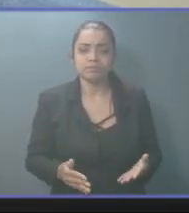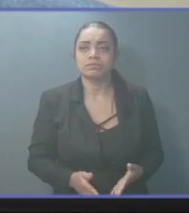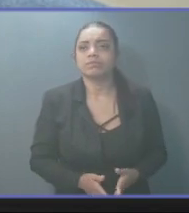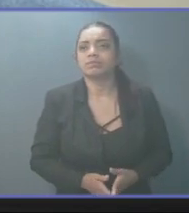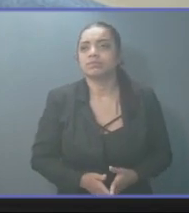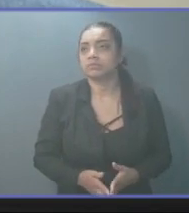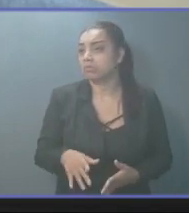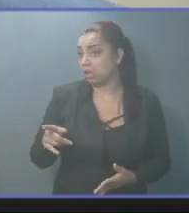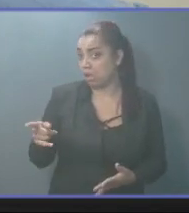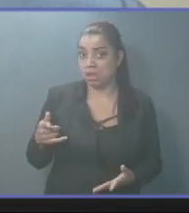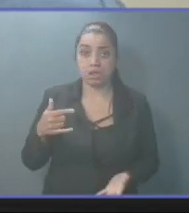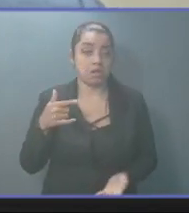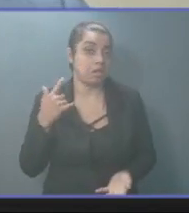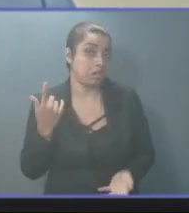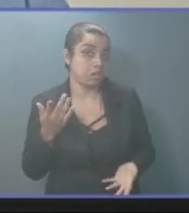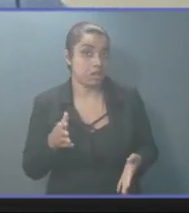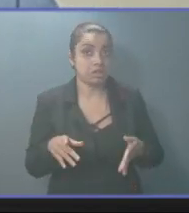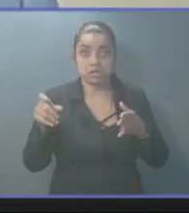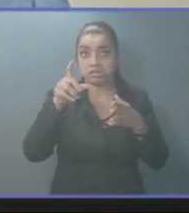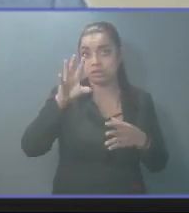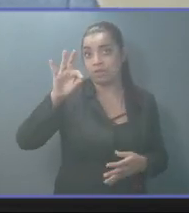a la fuerza armada